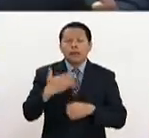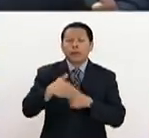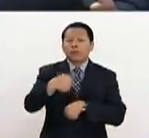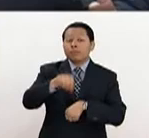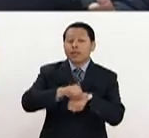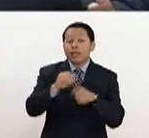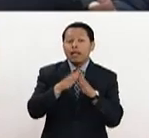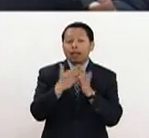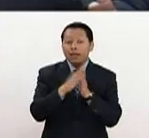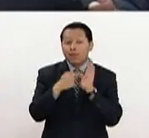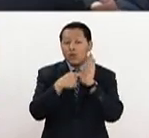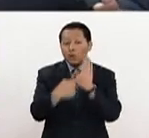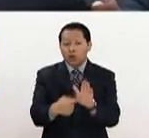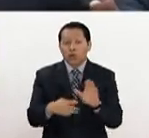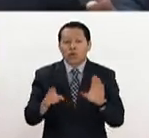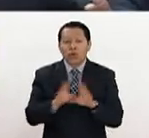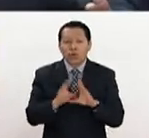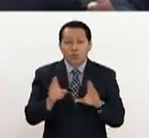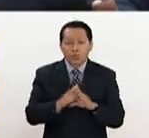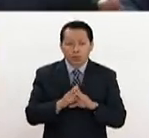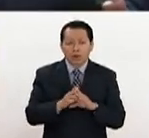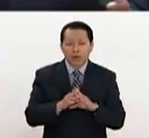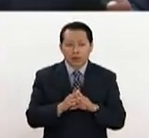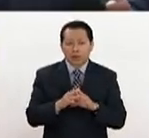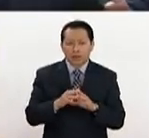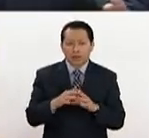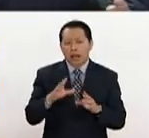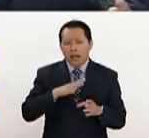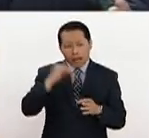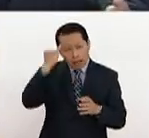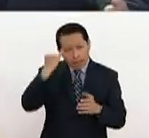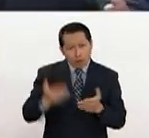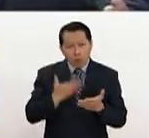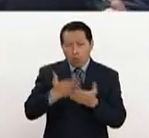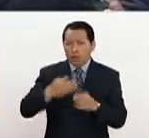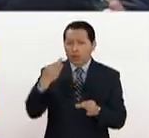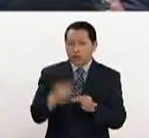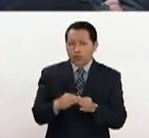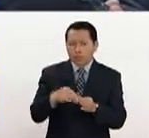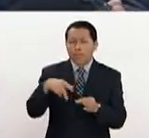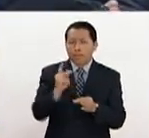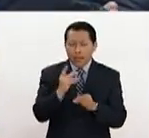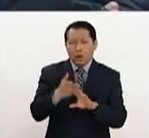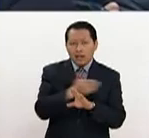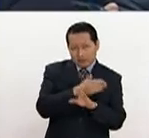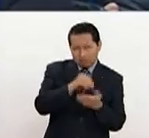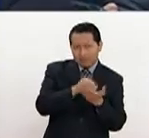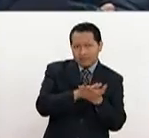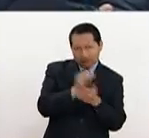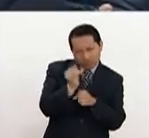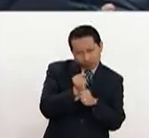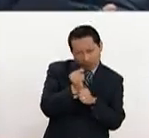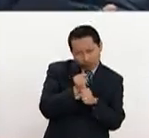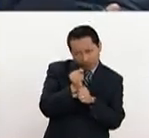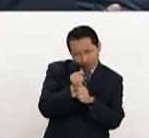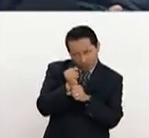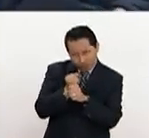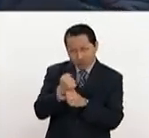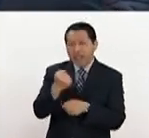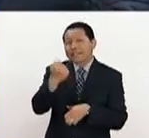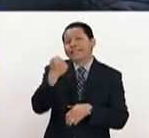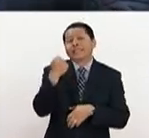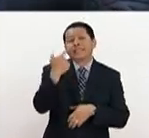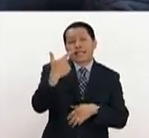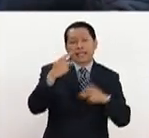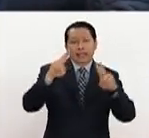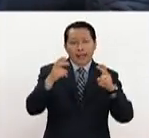libro donde que concluye con las propuestas, pero que tiene previo el diagnóstico profundo de los 7 temas.